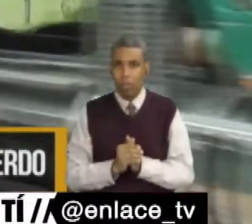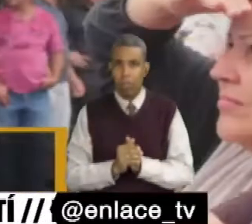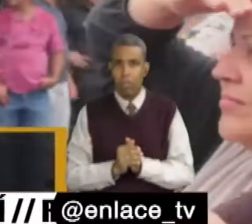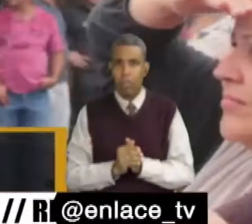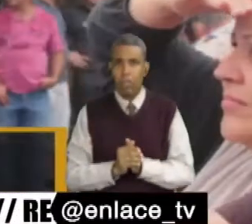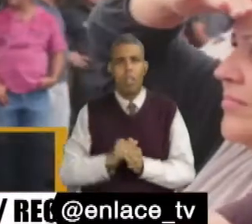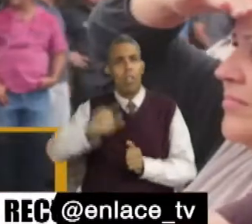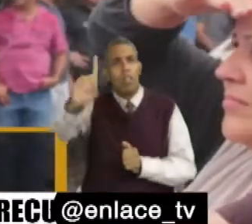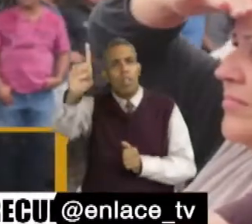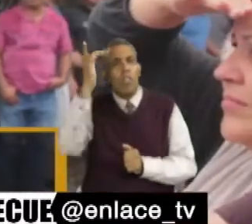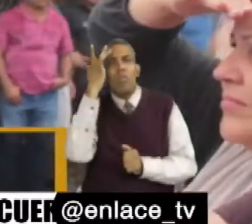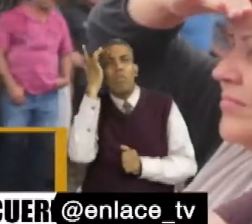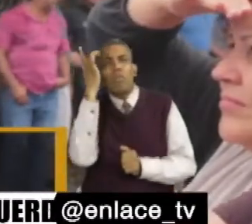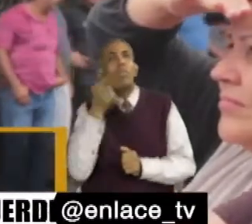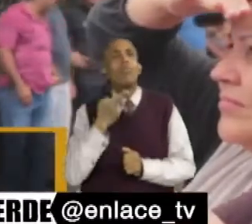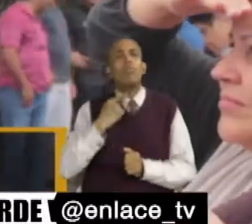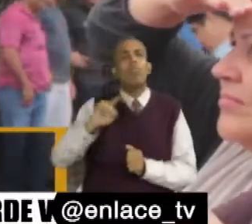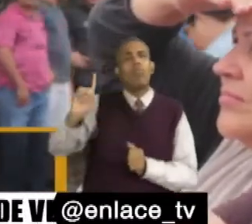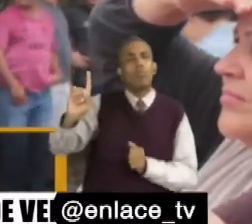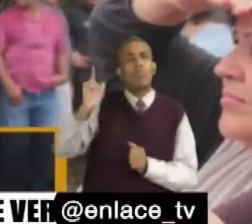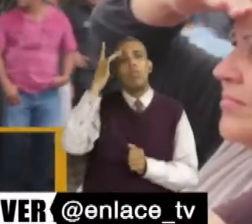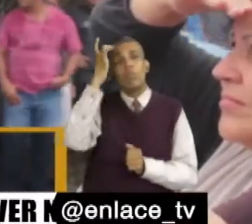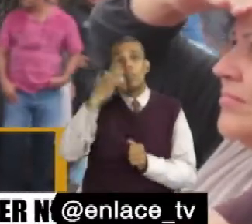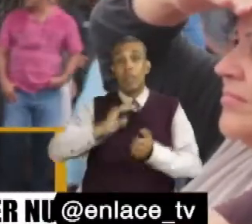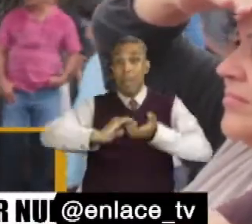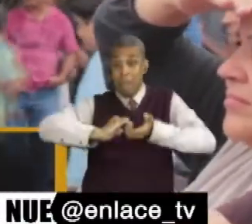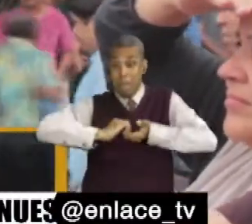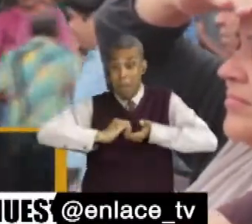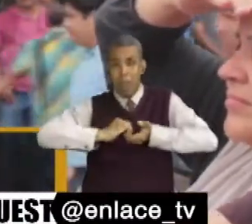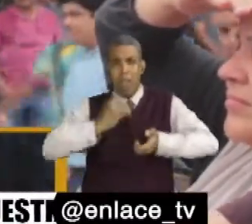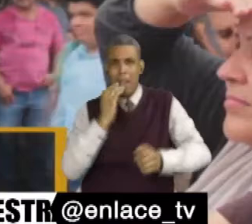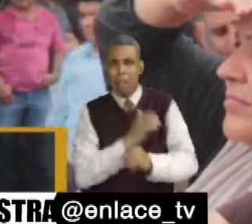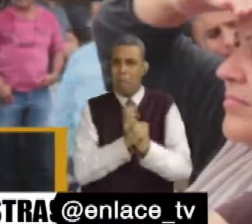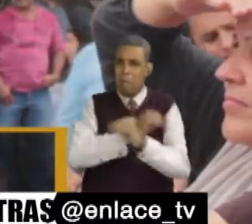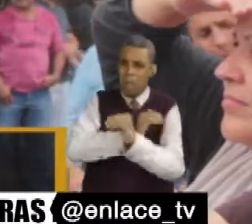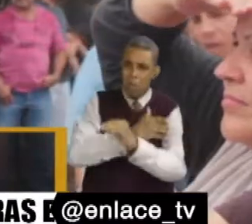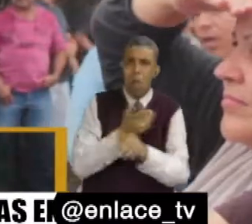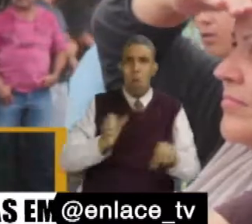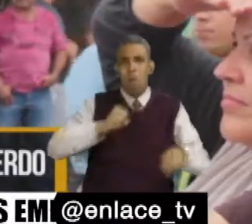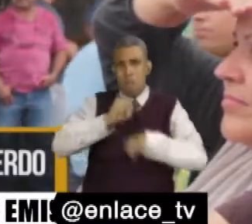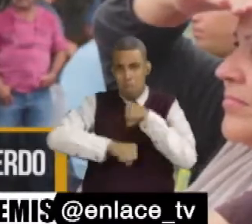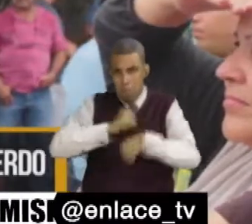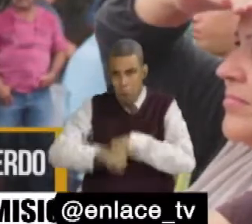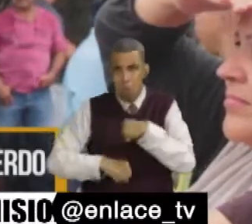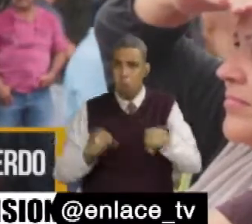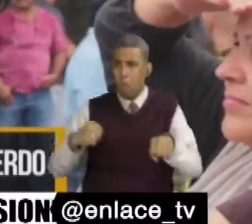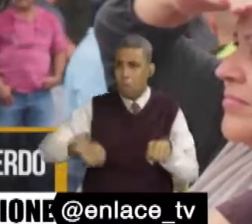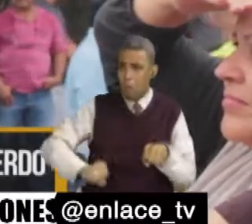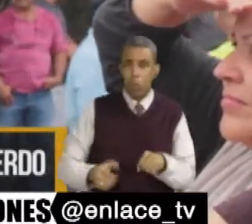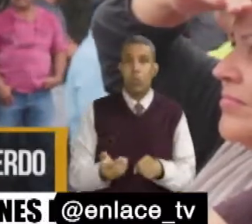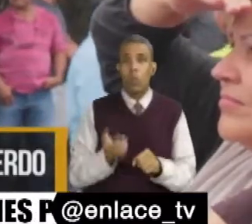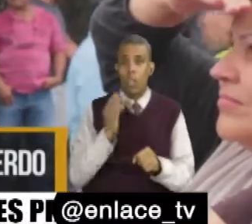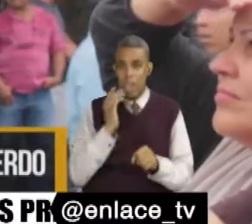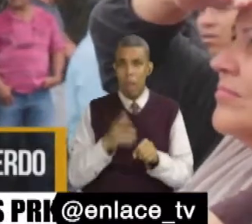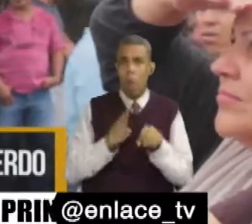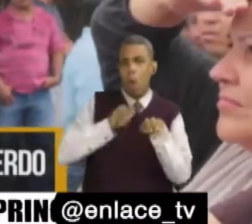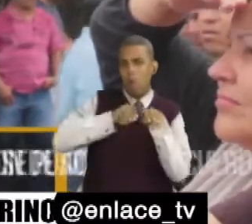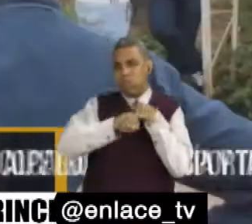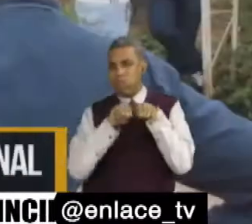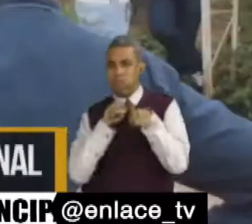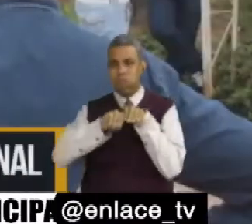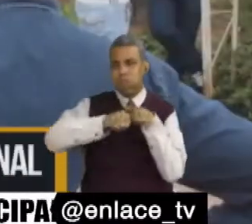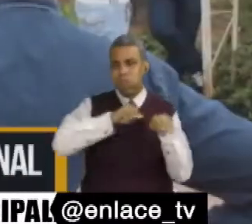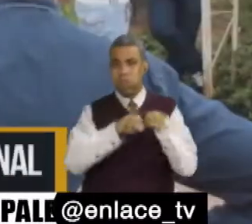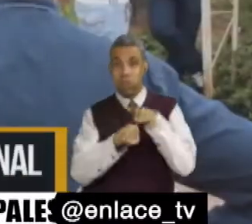¿por qué? Porque nosotros generamos un peligro. Hay mucha gente montando bicicleta, montando en moto, y mucha gente no se da cuenta del peligro que genera una